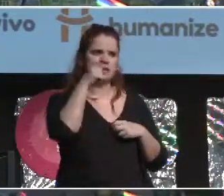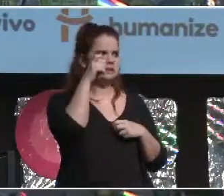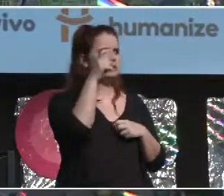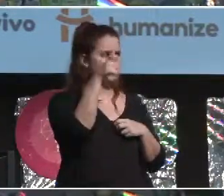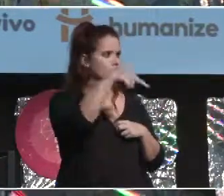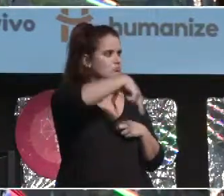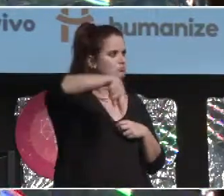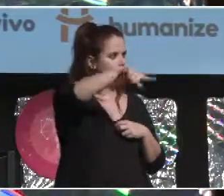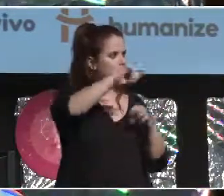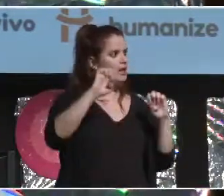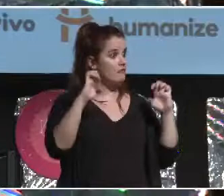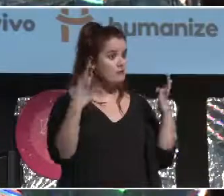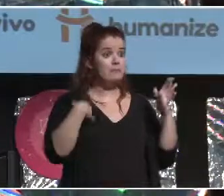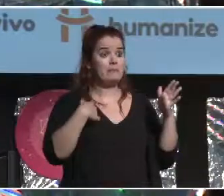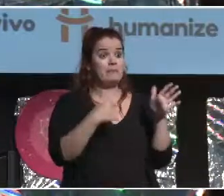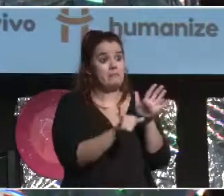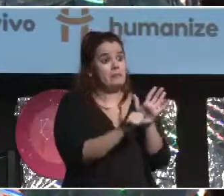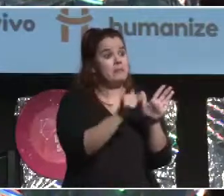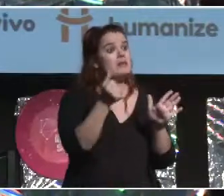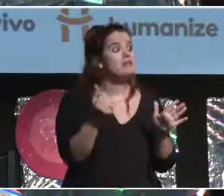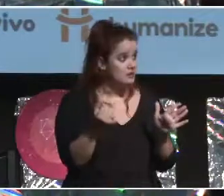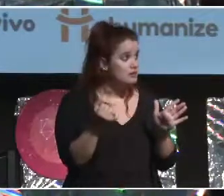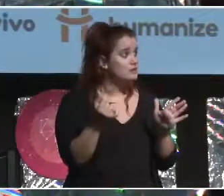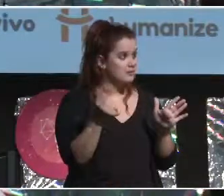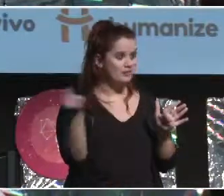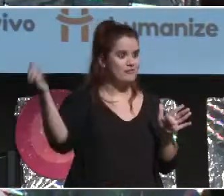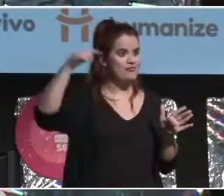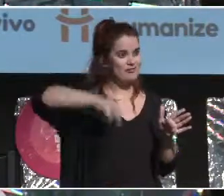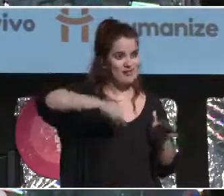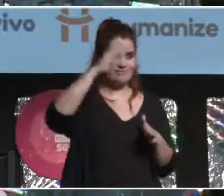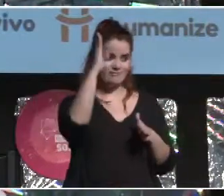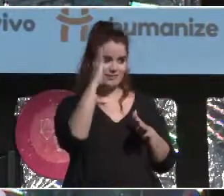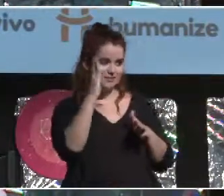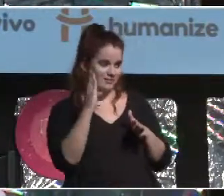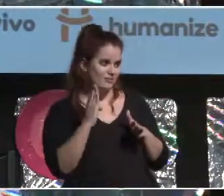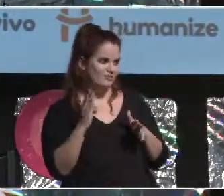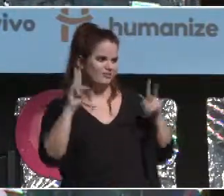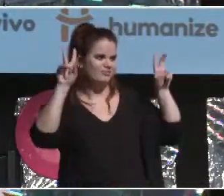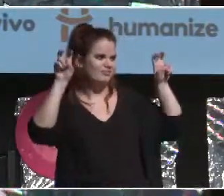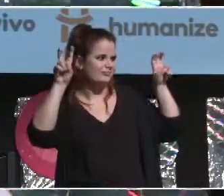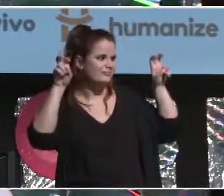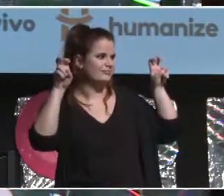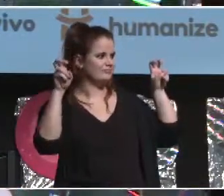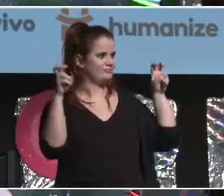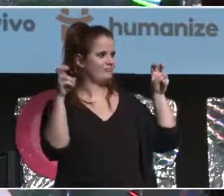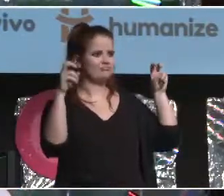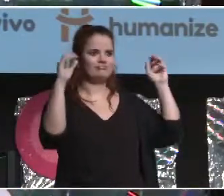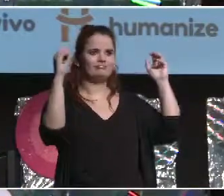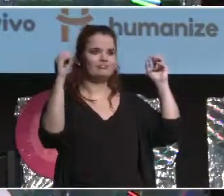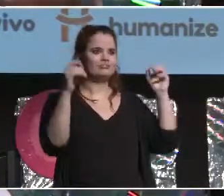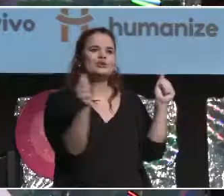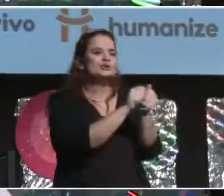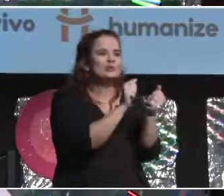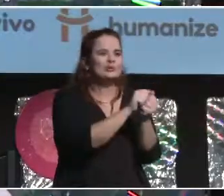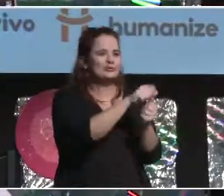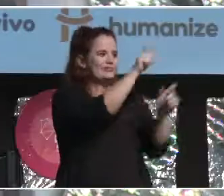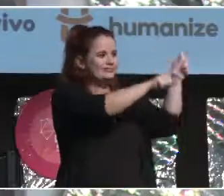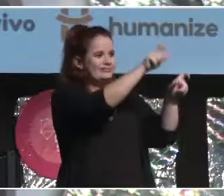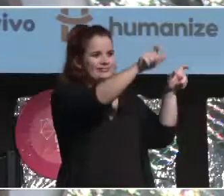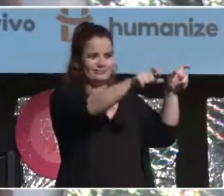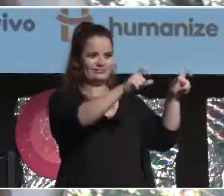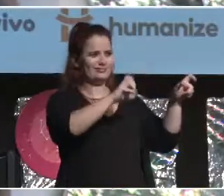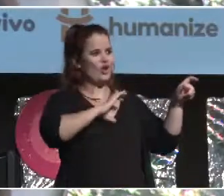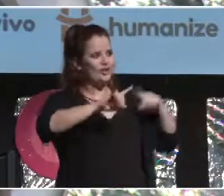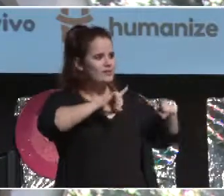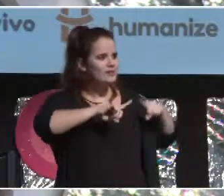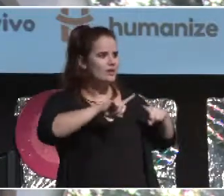interesante. Es la primera vez que por temas de trabajo vengo a Brasil. Lo hablábamos un poco con Ana y con Carol, que a pesar de que estamos